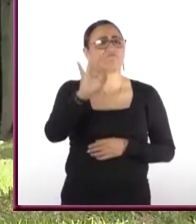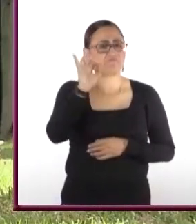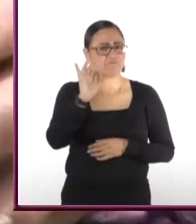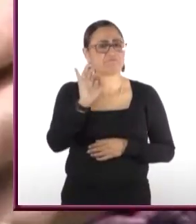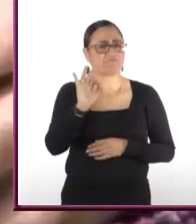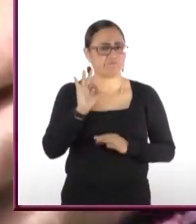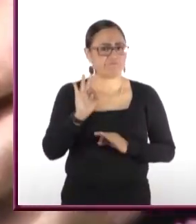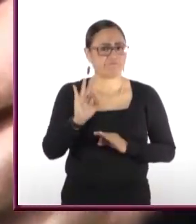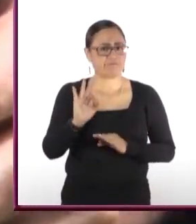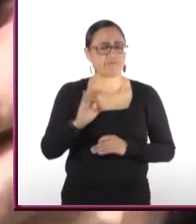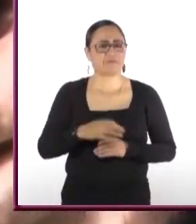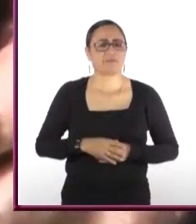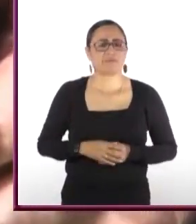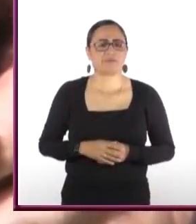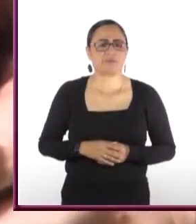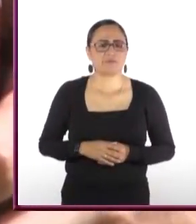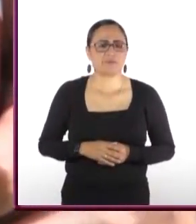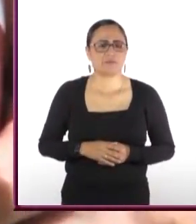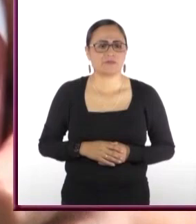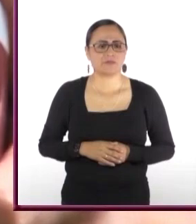buena elección.